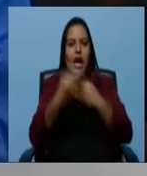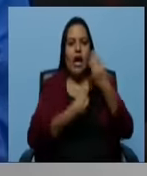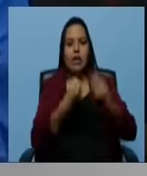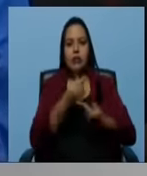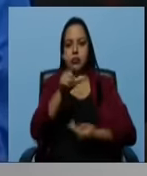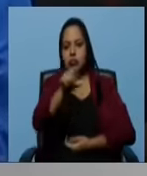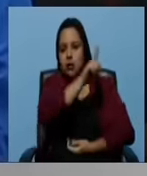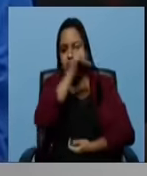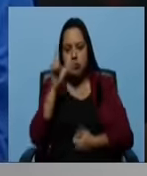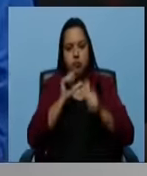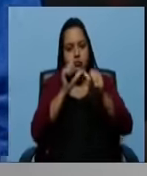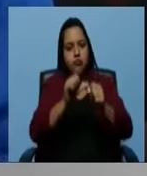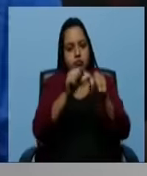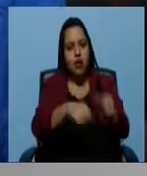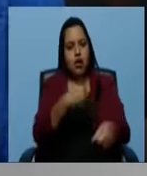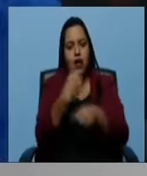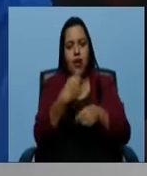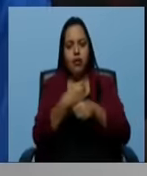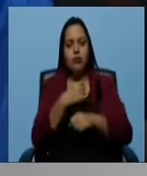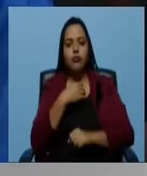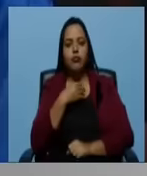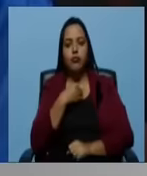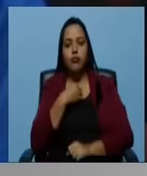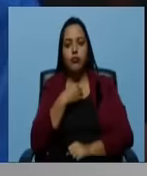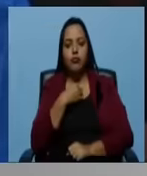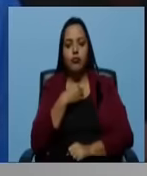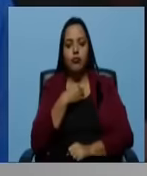para continuar haciendo el trabajo?